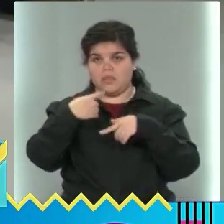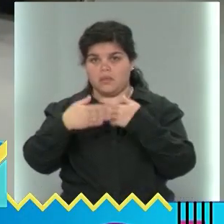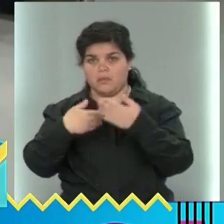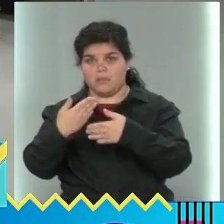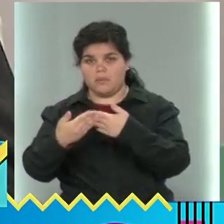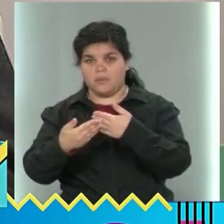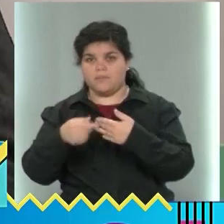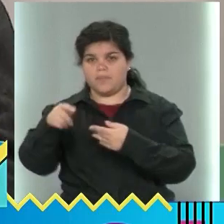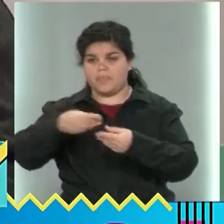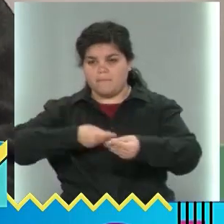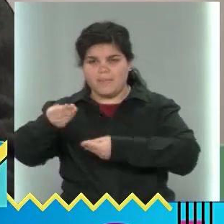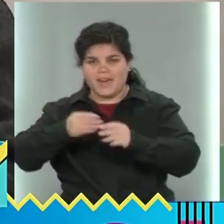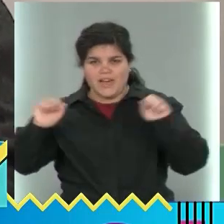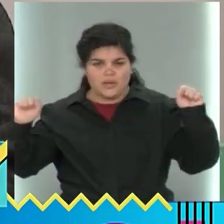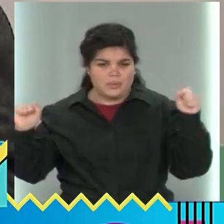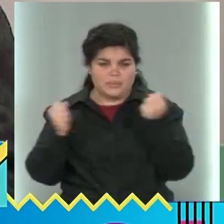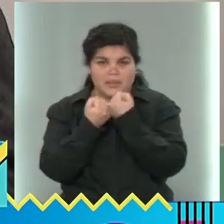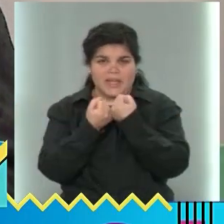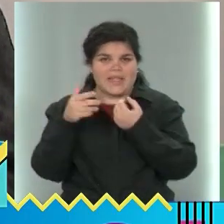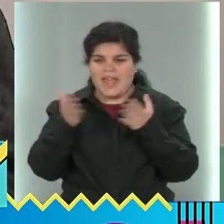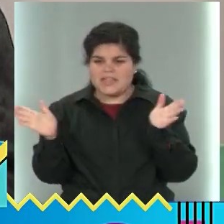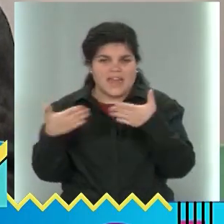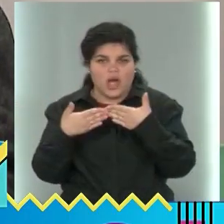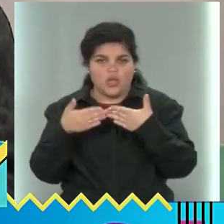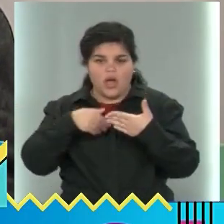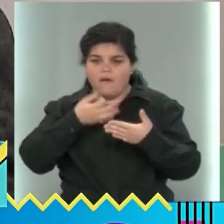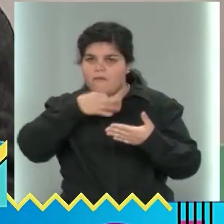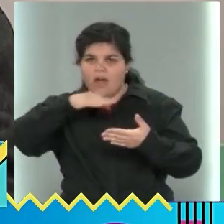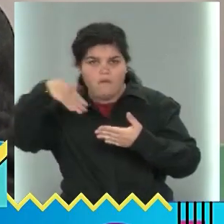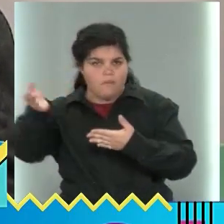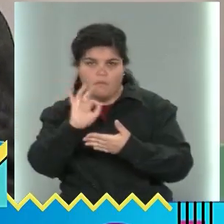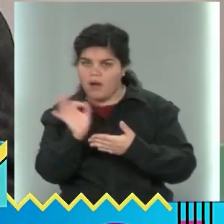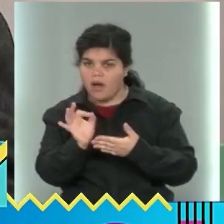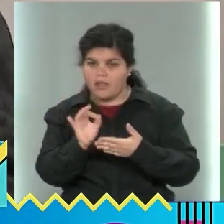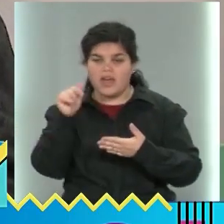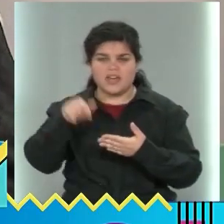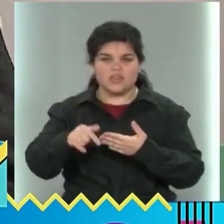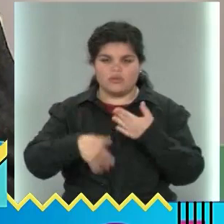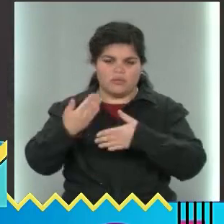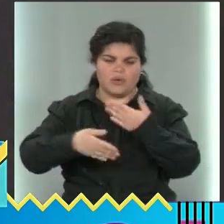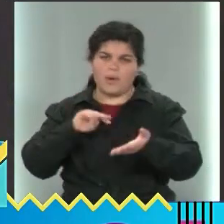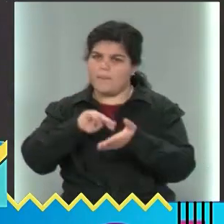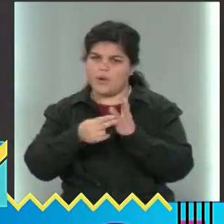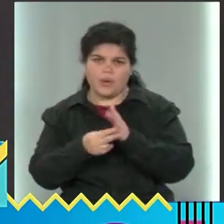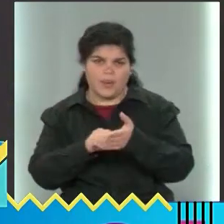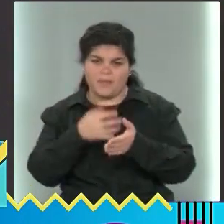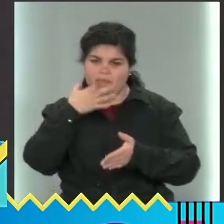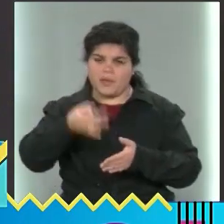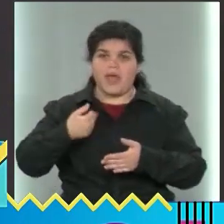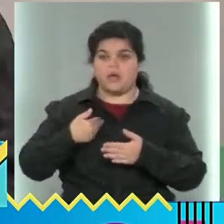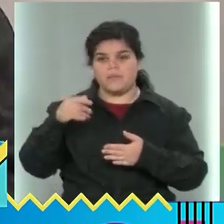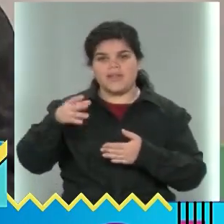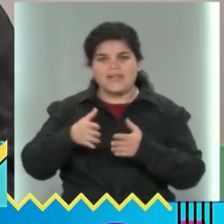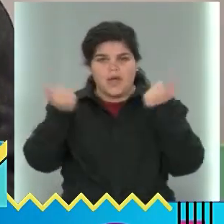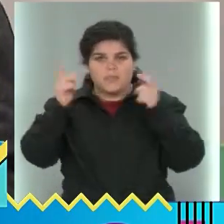a un mercado cerrado que también produjo consecuencias no deseables, no en el corto plazo a lo